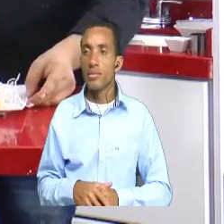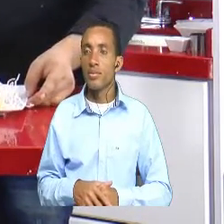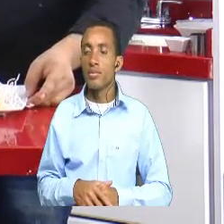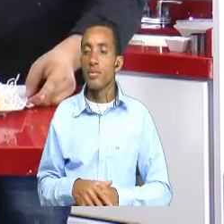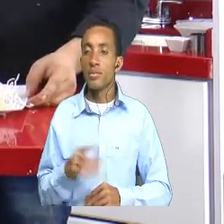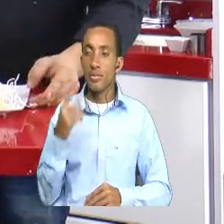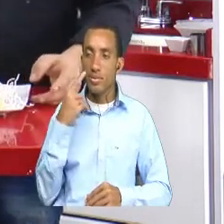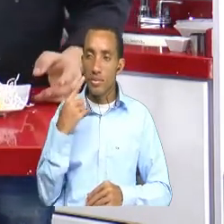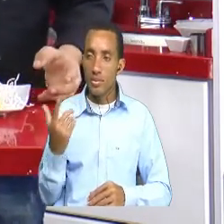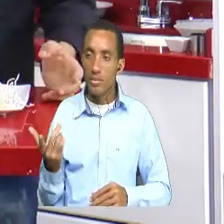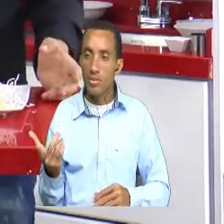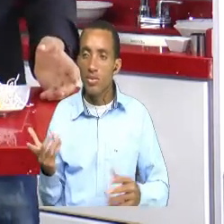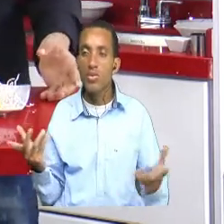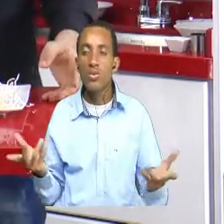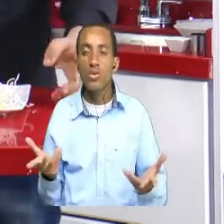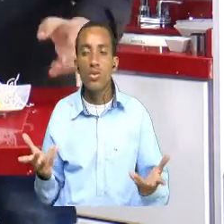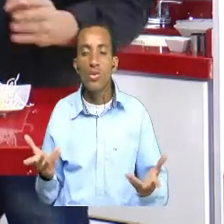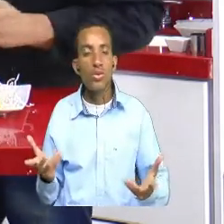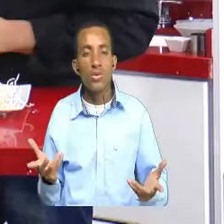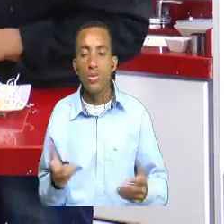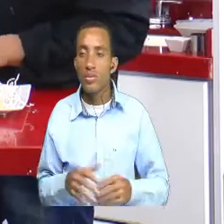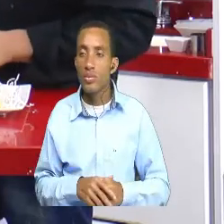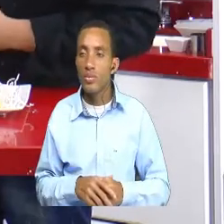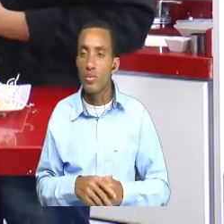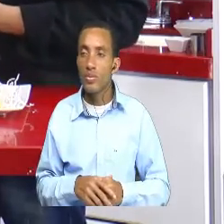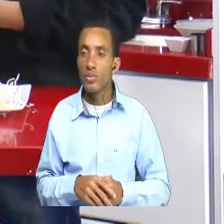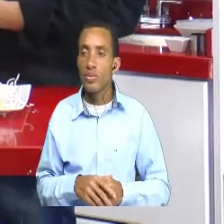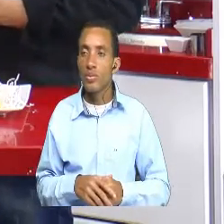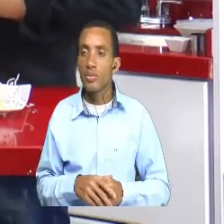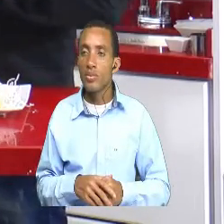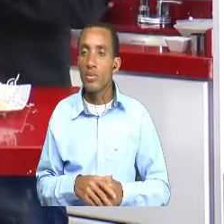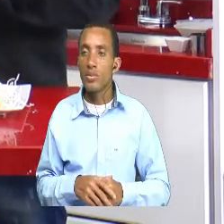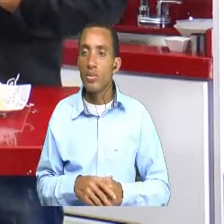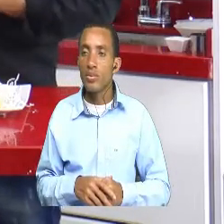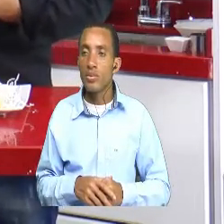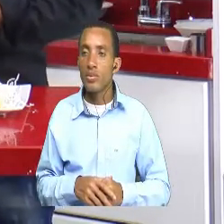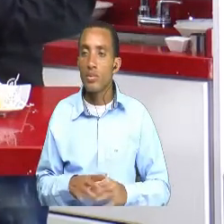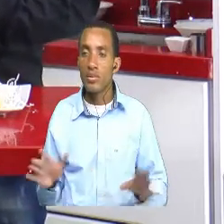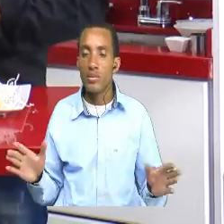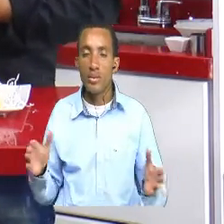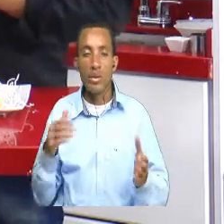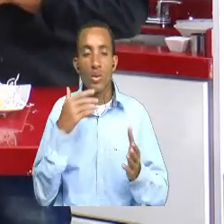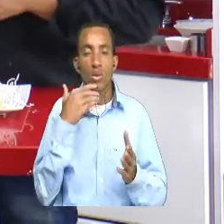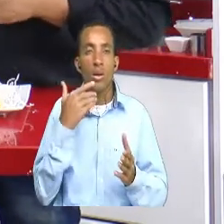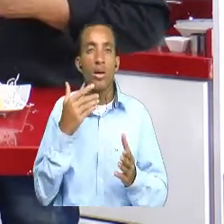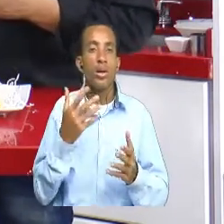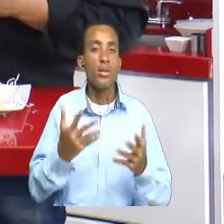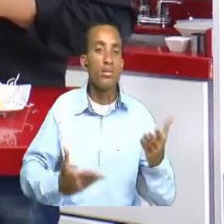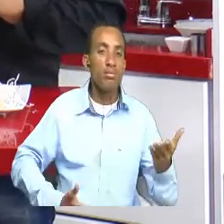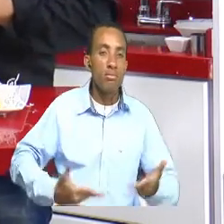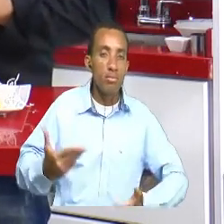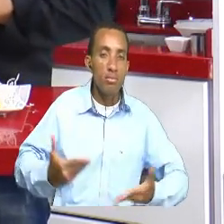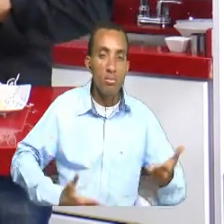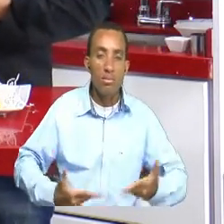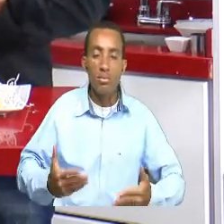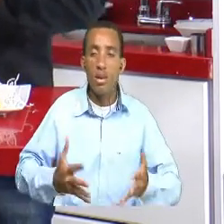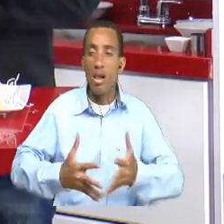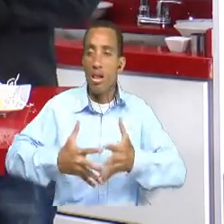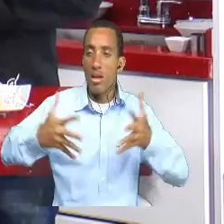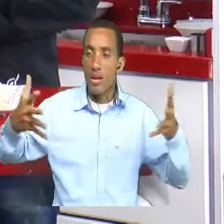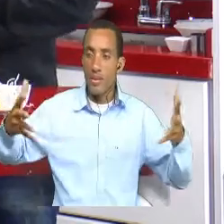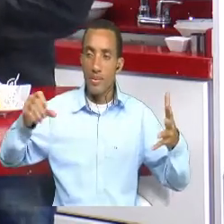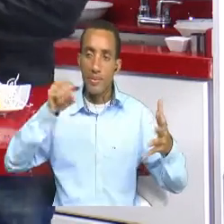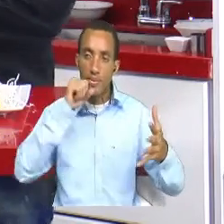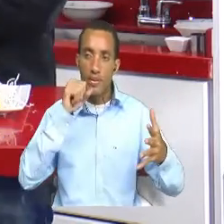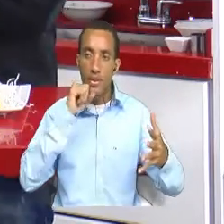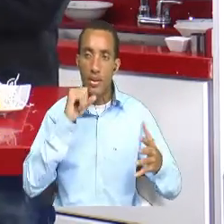este plato lo podemos conseguir en cualquier digamos las tiendas de barrancas y las tiendas grandes de barranca